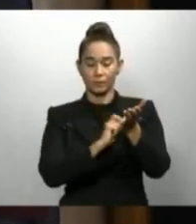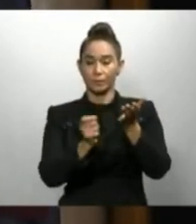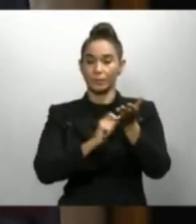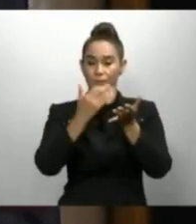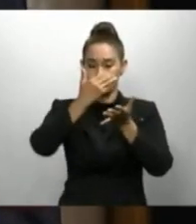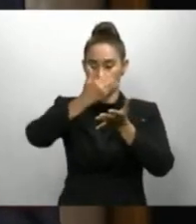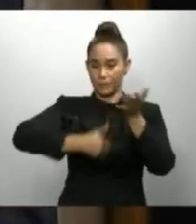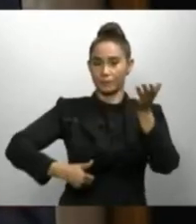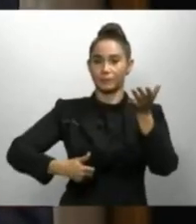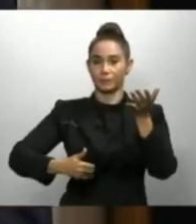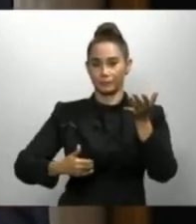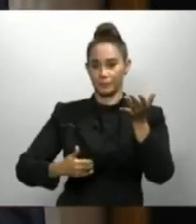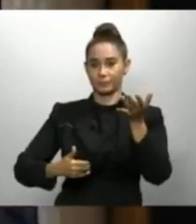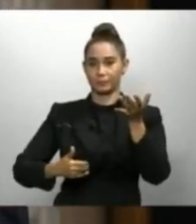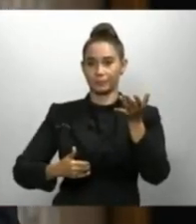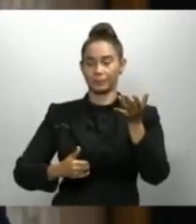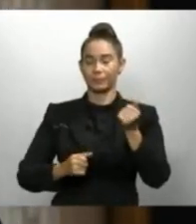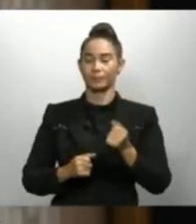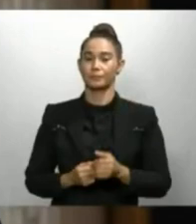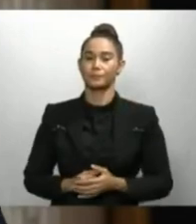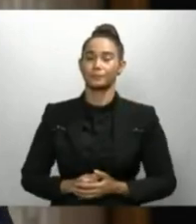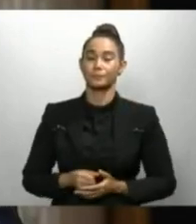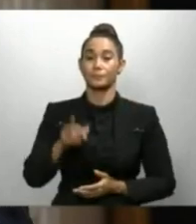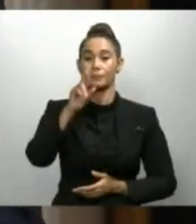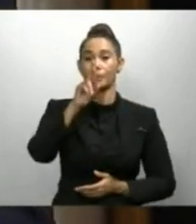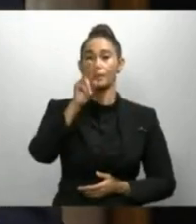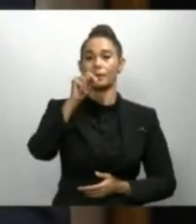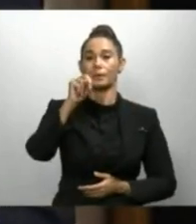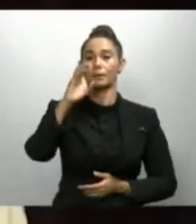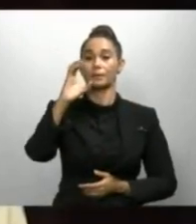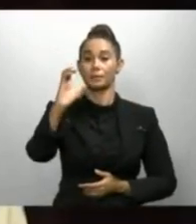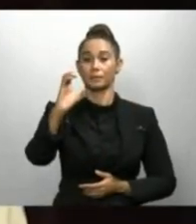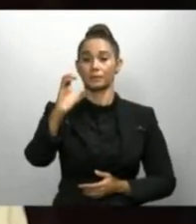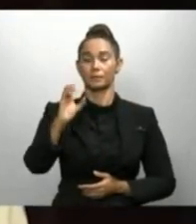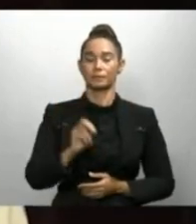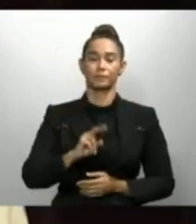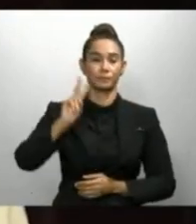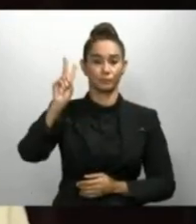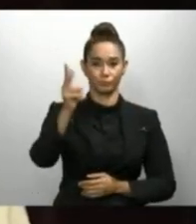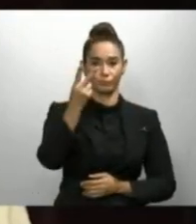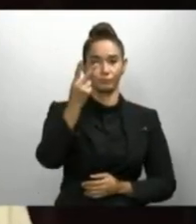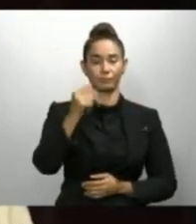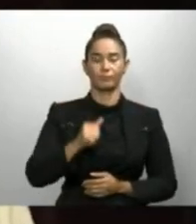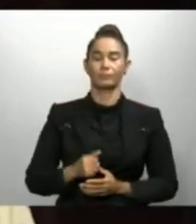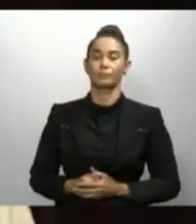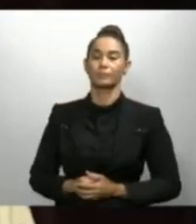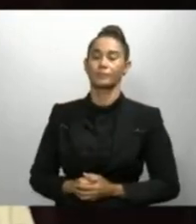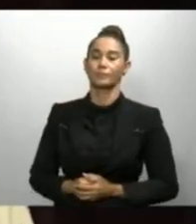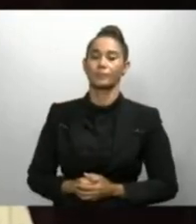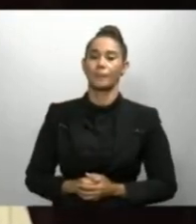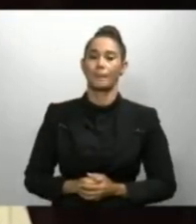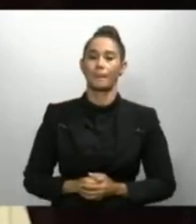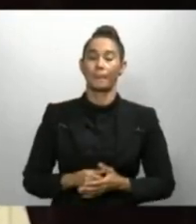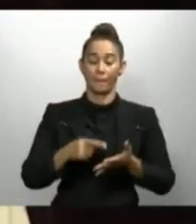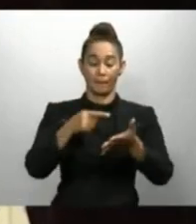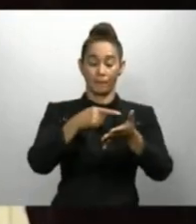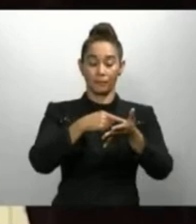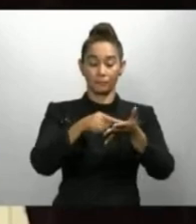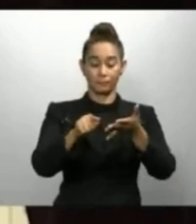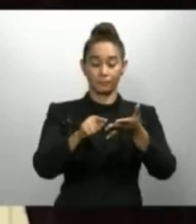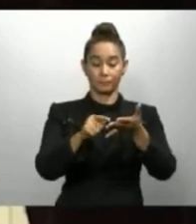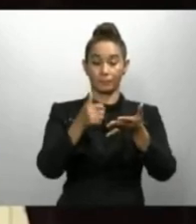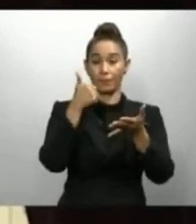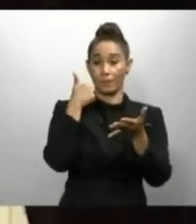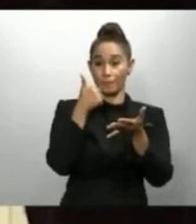Registro Nacional de Contribuyente RNC. 2. Estar al día en el cumplimiento de